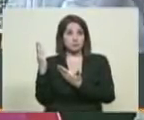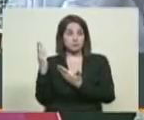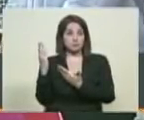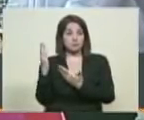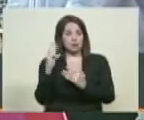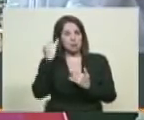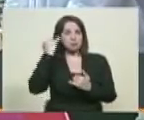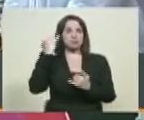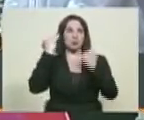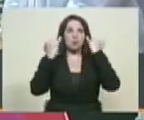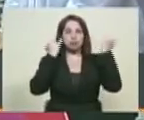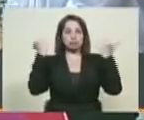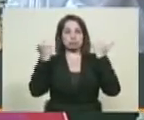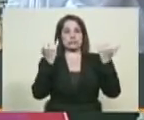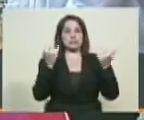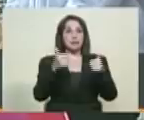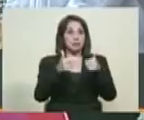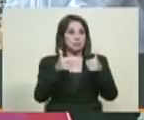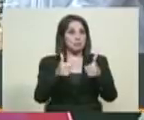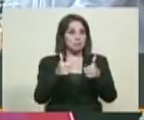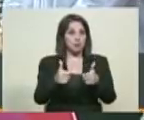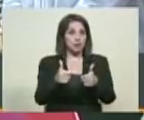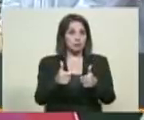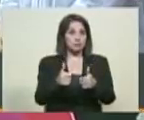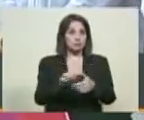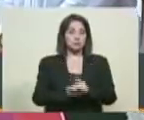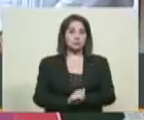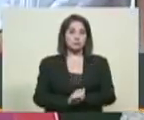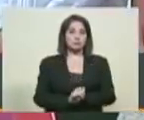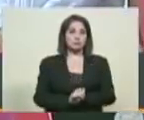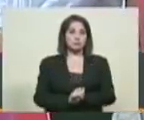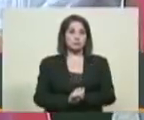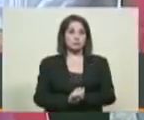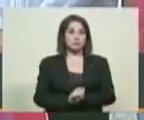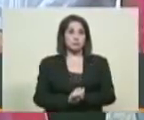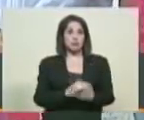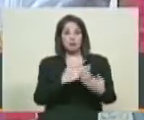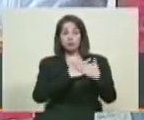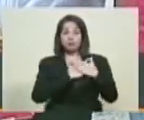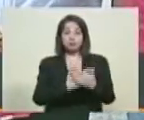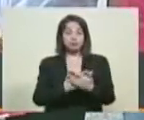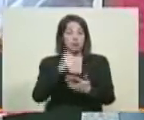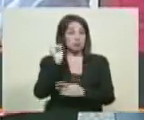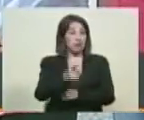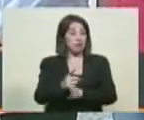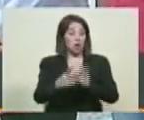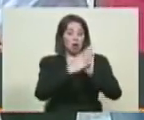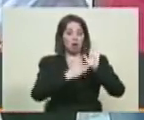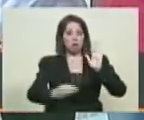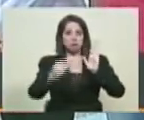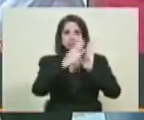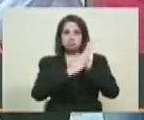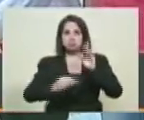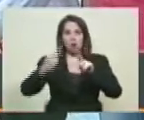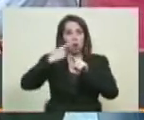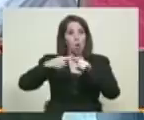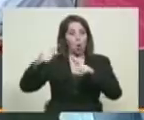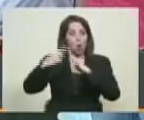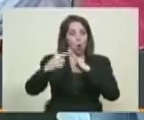iniciativa que debe ser emulada por parte de